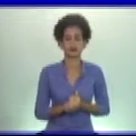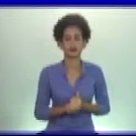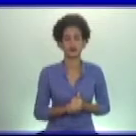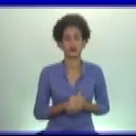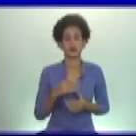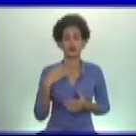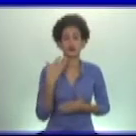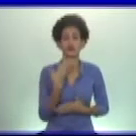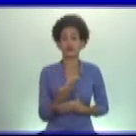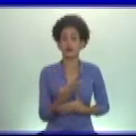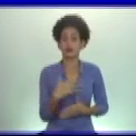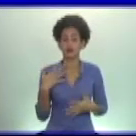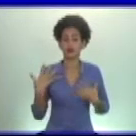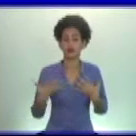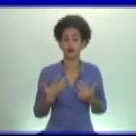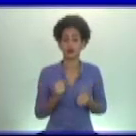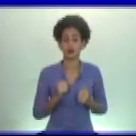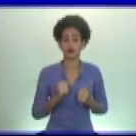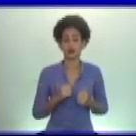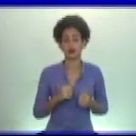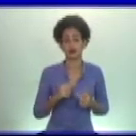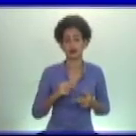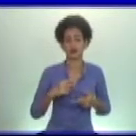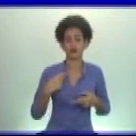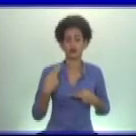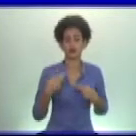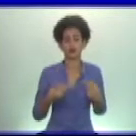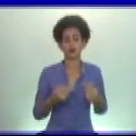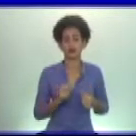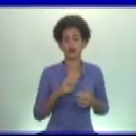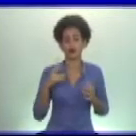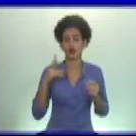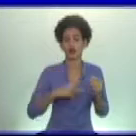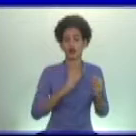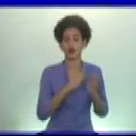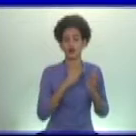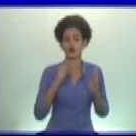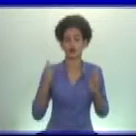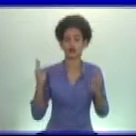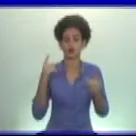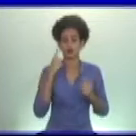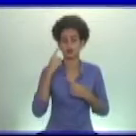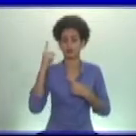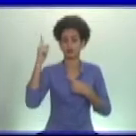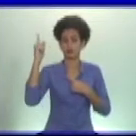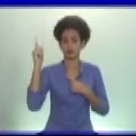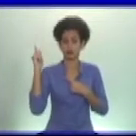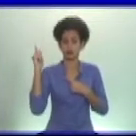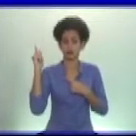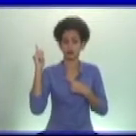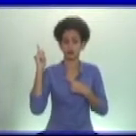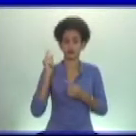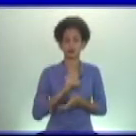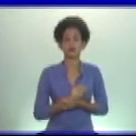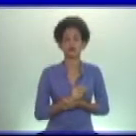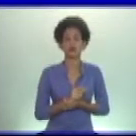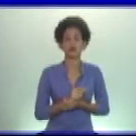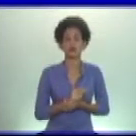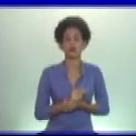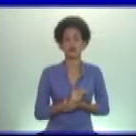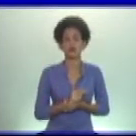pide el ejercicio, expresarla como un conjunto de pares ordenados. Ahí lo tenemos, ¿verdad? Y ese conjunto